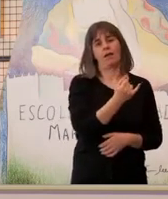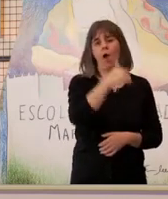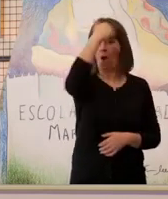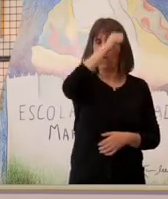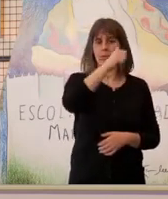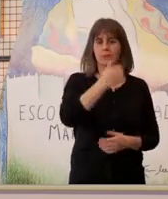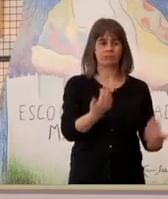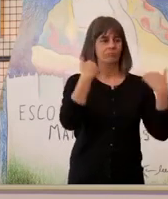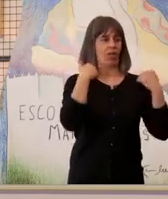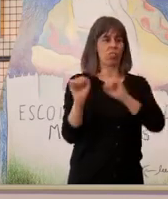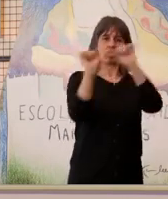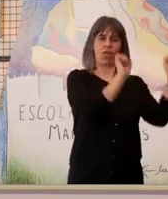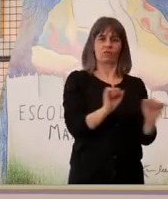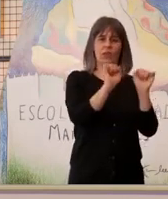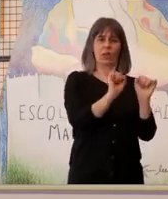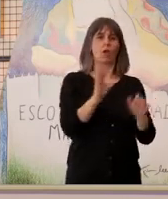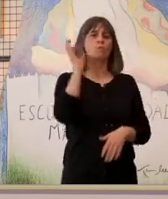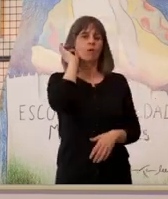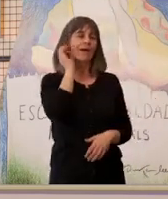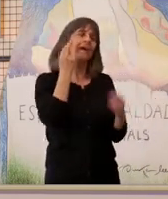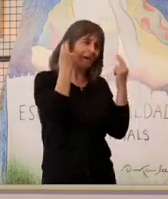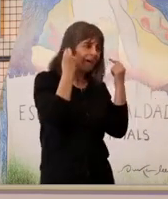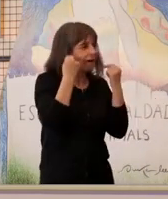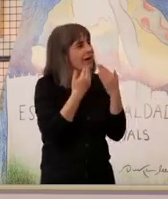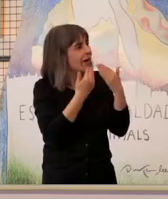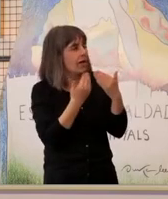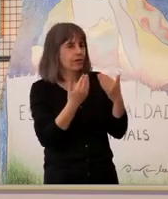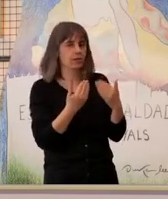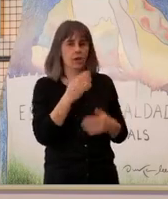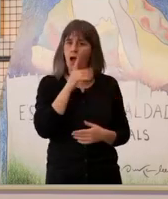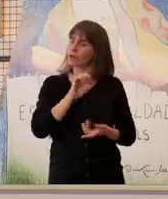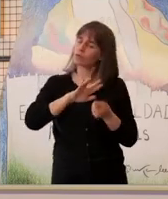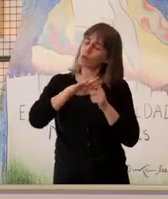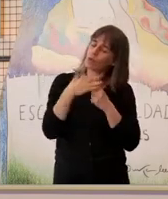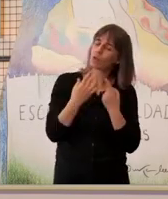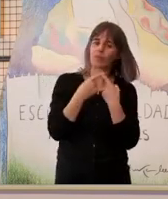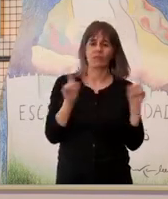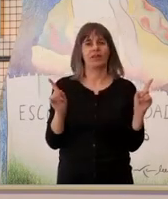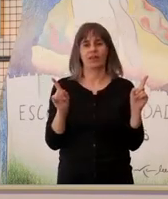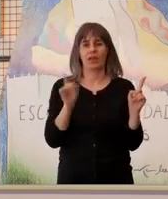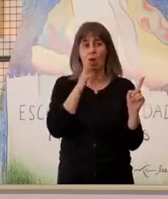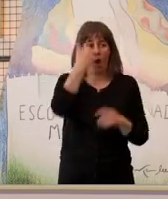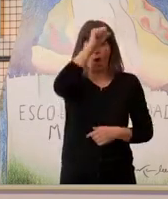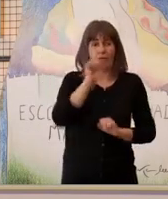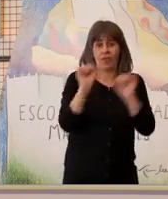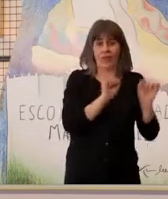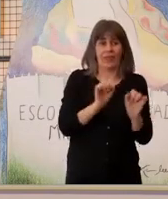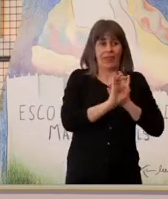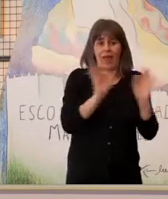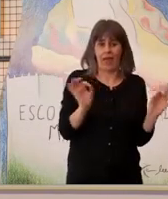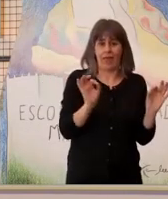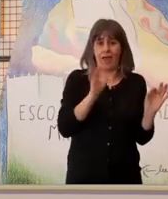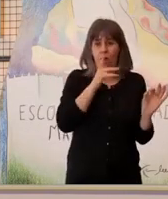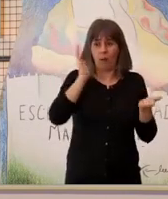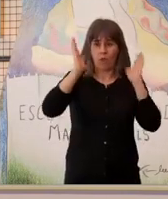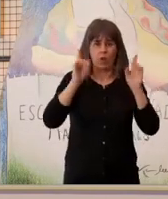pues las mujeres se lo agradecían pero claro esto ya no es así ya no defienden nada esta violencia es un juego y un juego